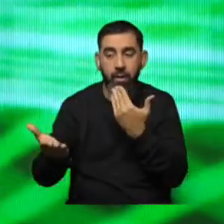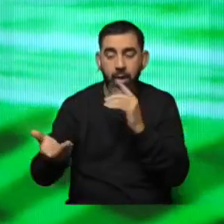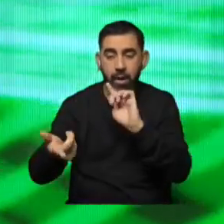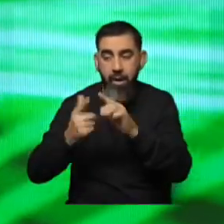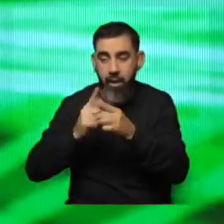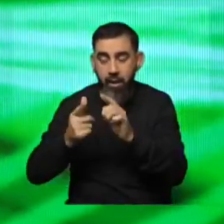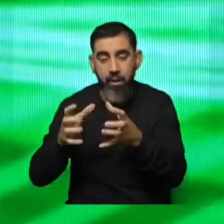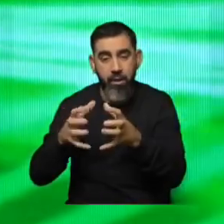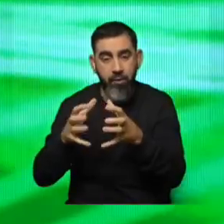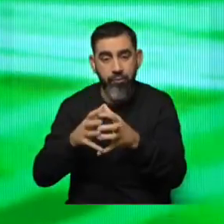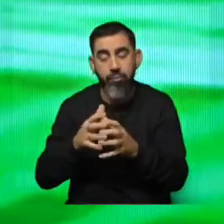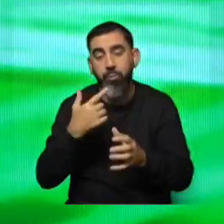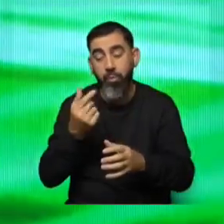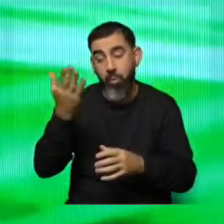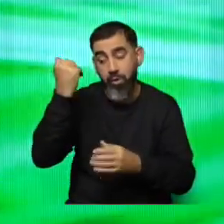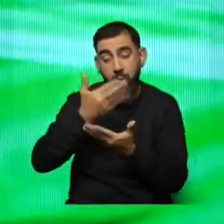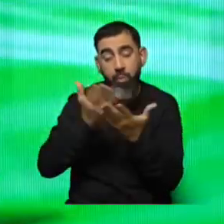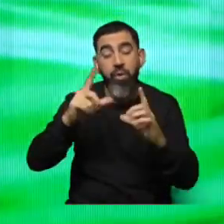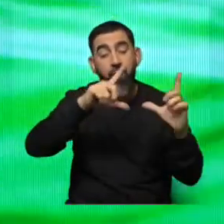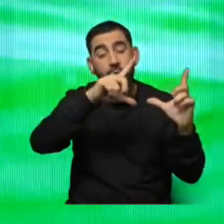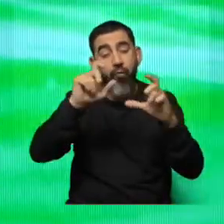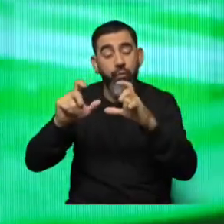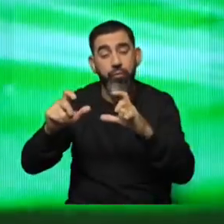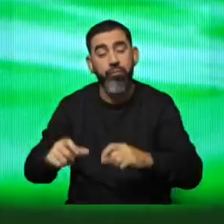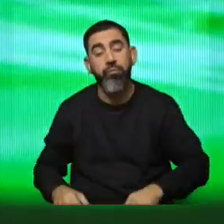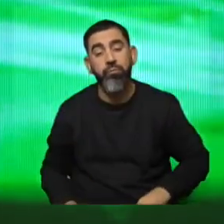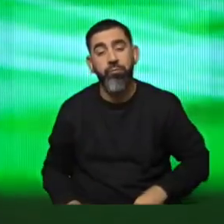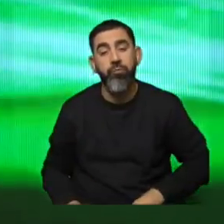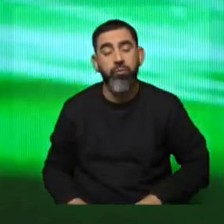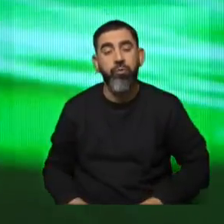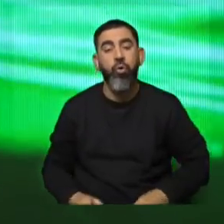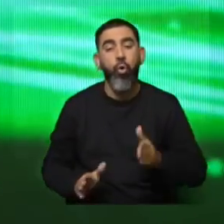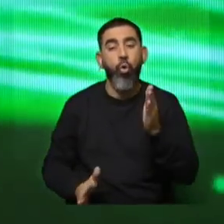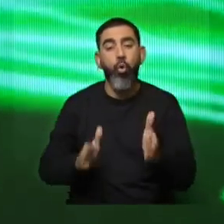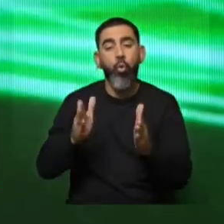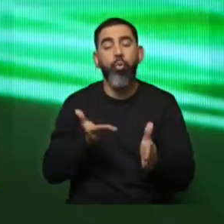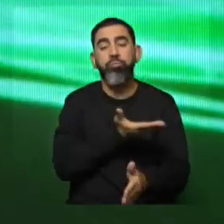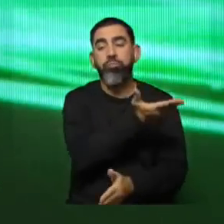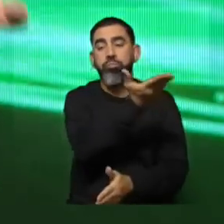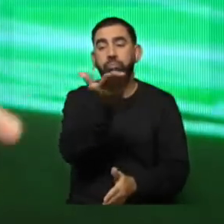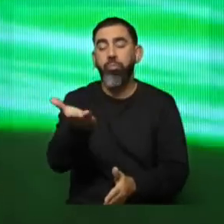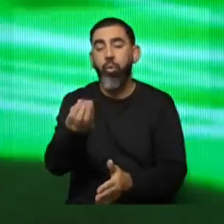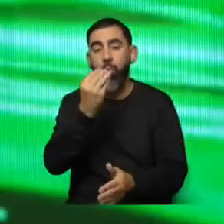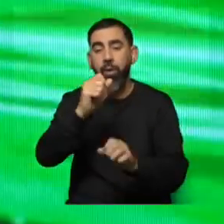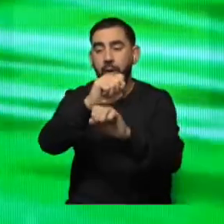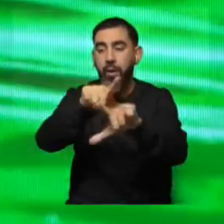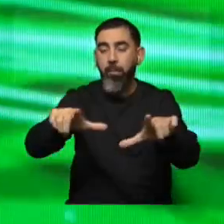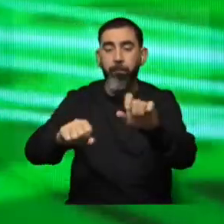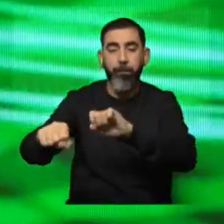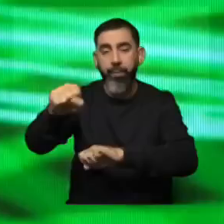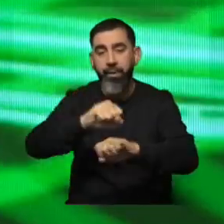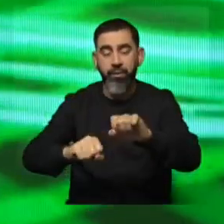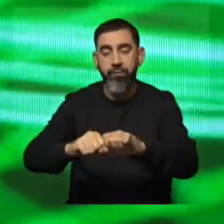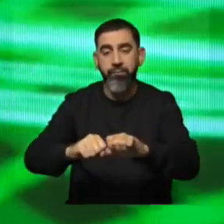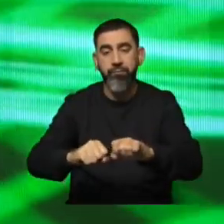tiene el sector por ejemplo ayer mostraban algunas fotos este de robots sirviendo la comida o limpiando en un lugar o